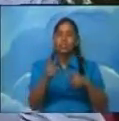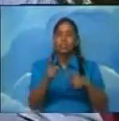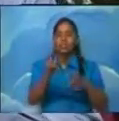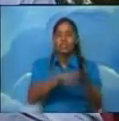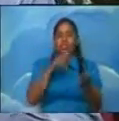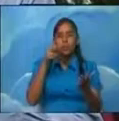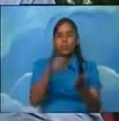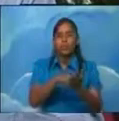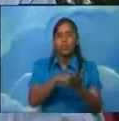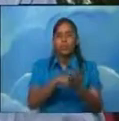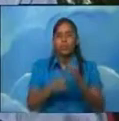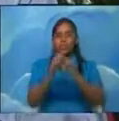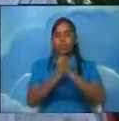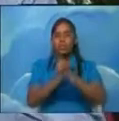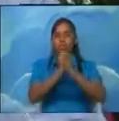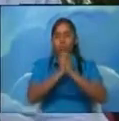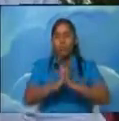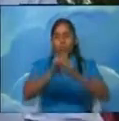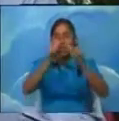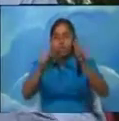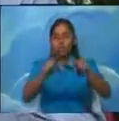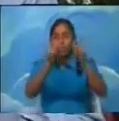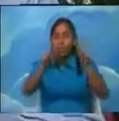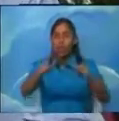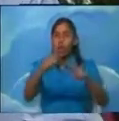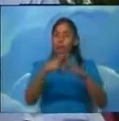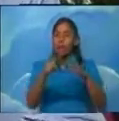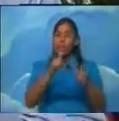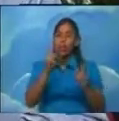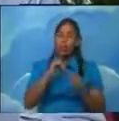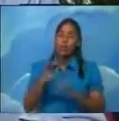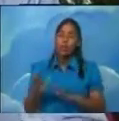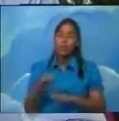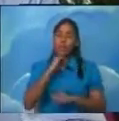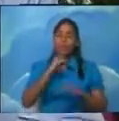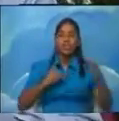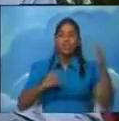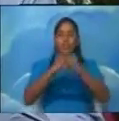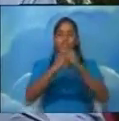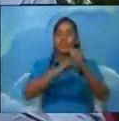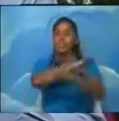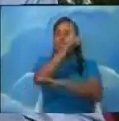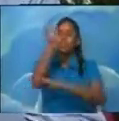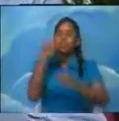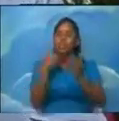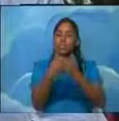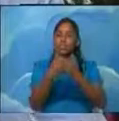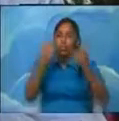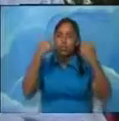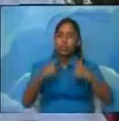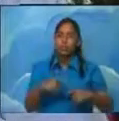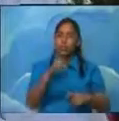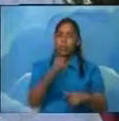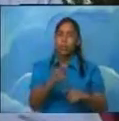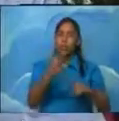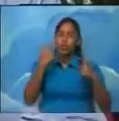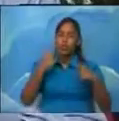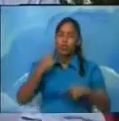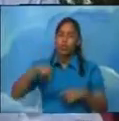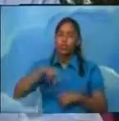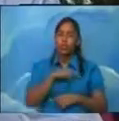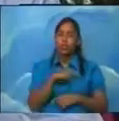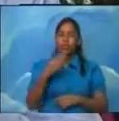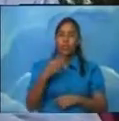postran a adorar dioses ajenos, entonces el cielo se cierra. La tierra no es tierra mala. Los que somos malos somos nosotros,